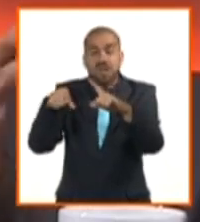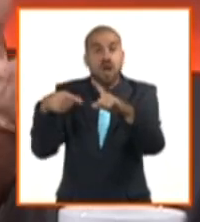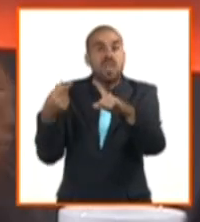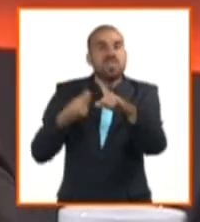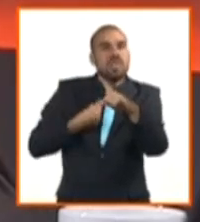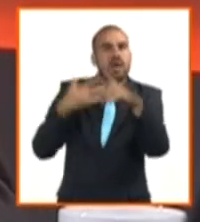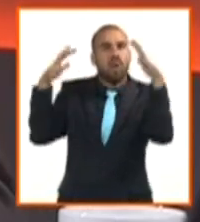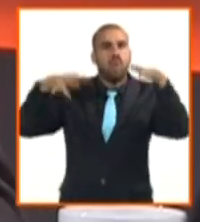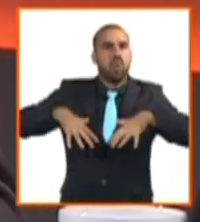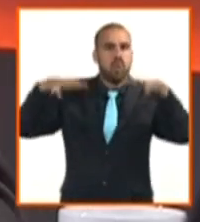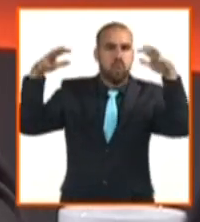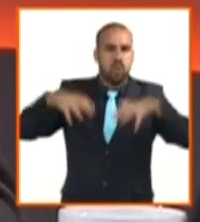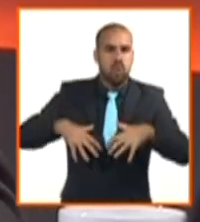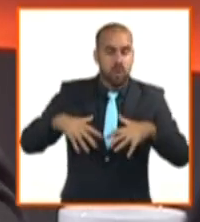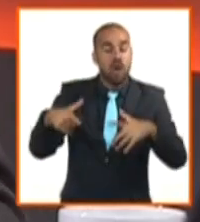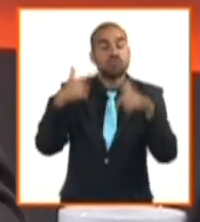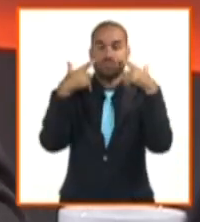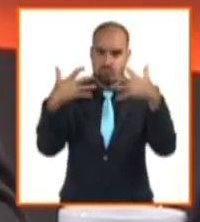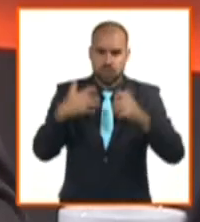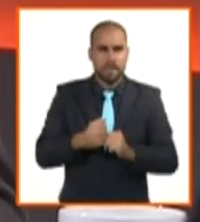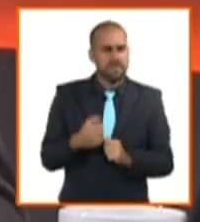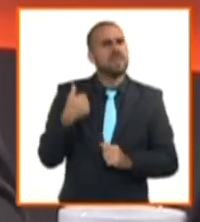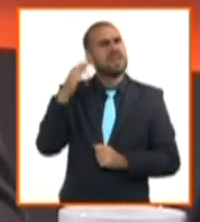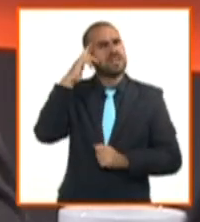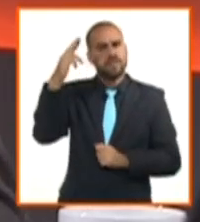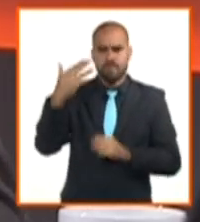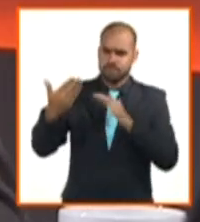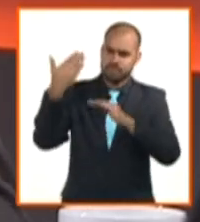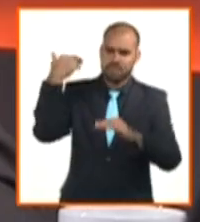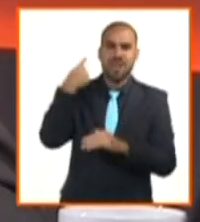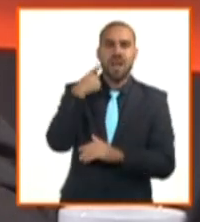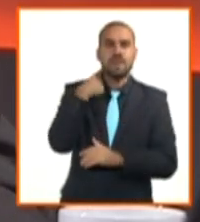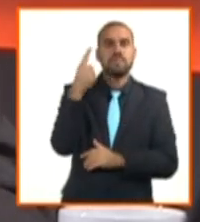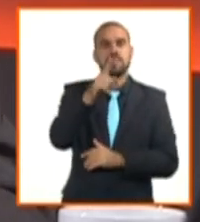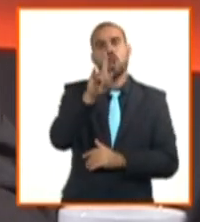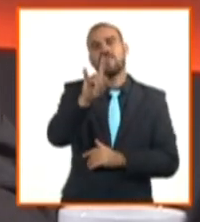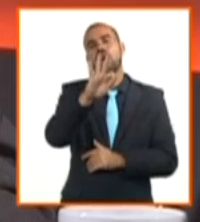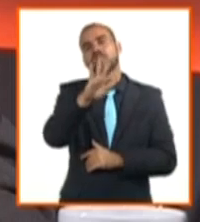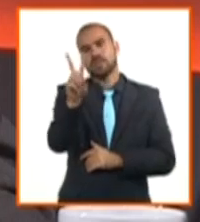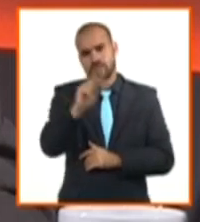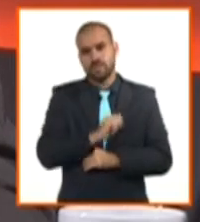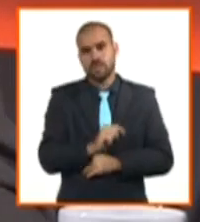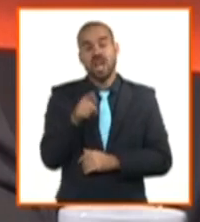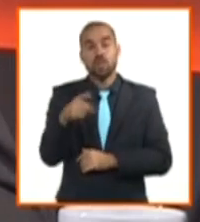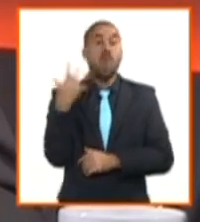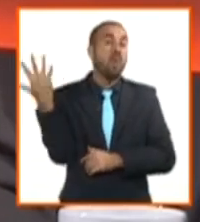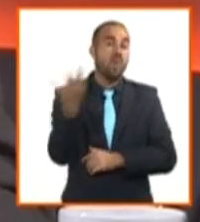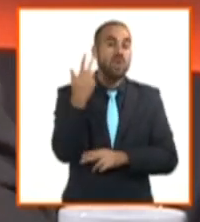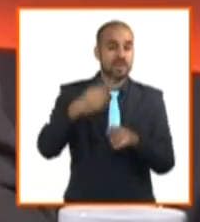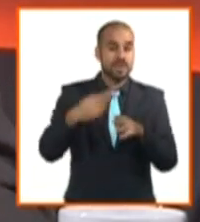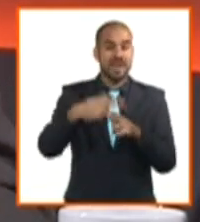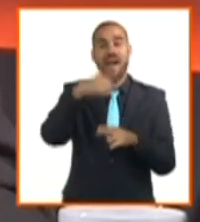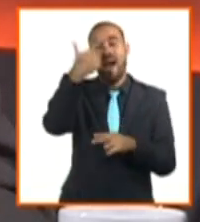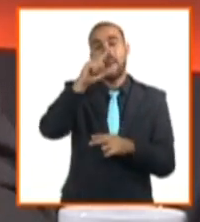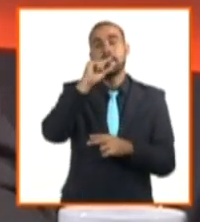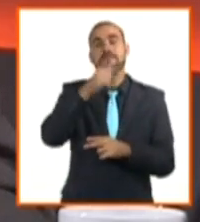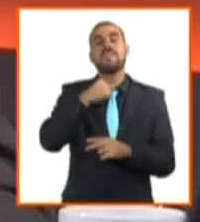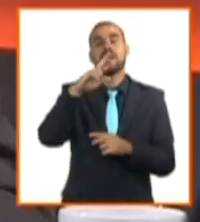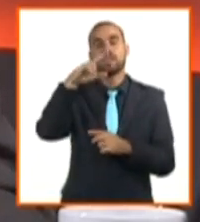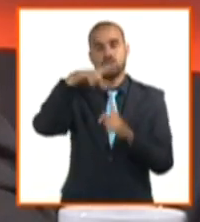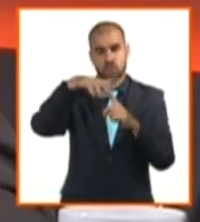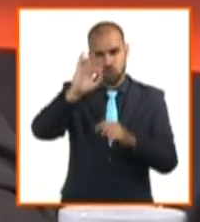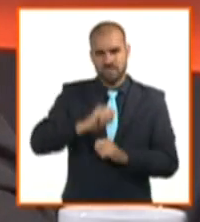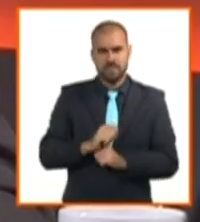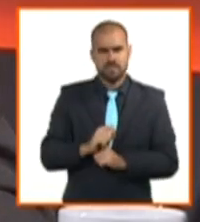recordemos al año 32 el huracán alberto que si era un huracán ser informado pero que estaba de su estado fue médico